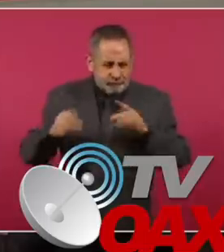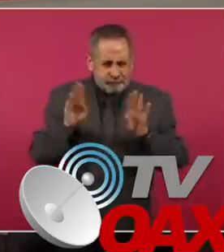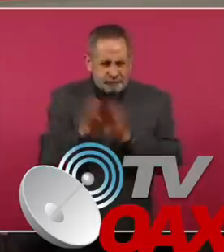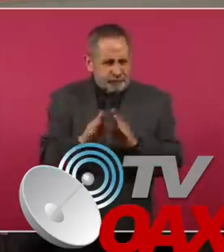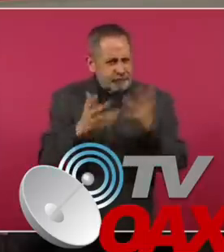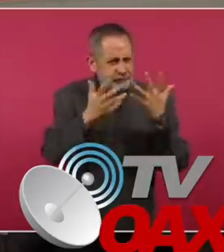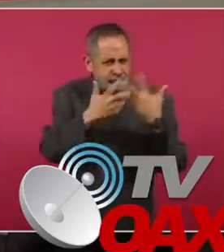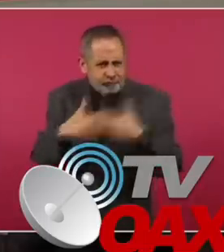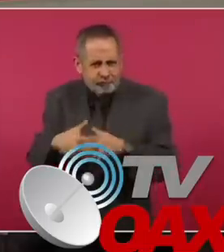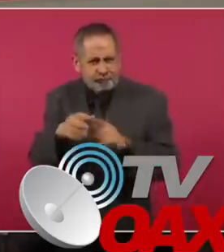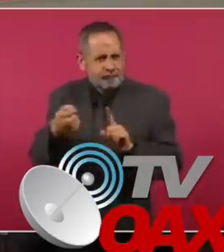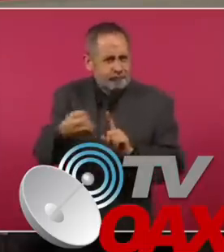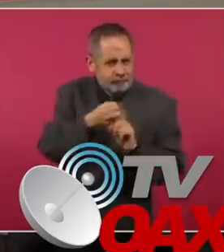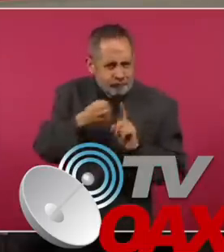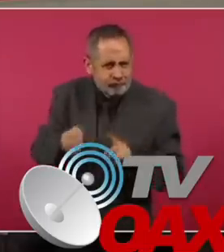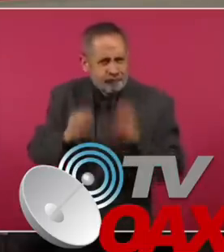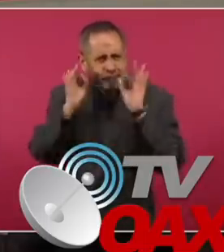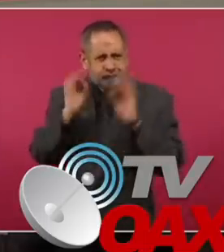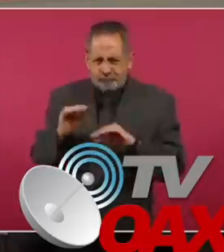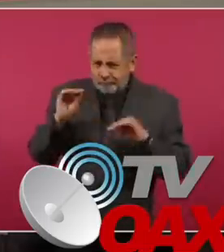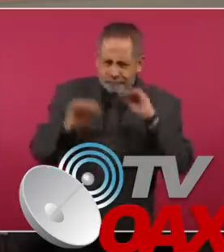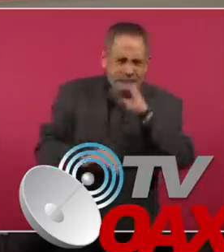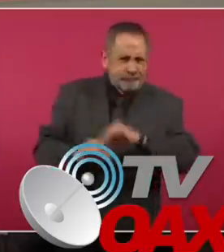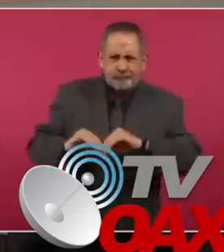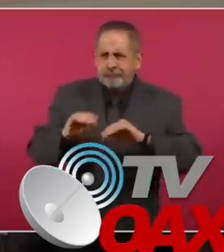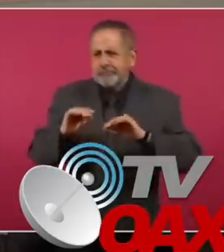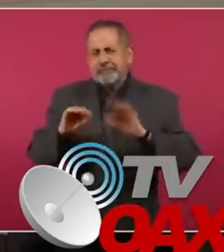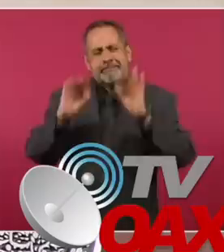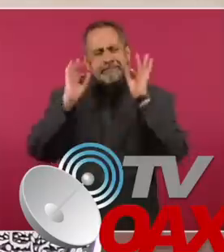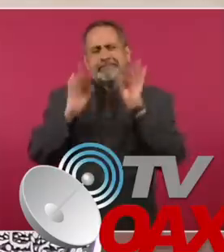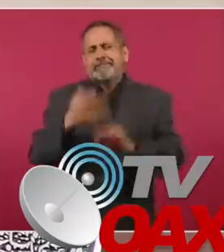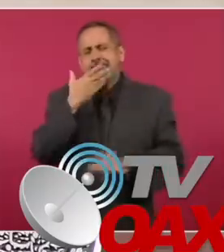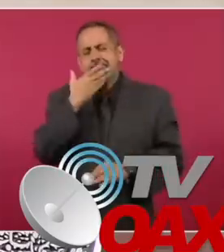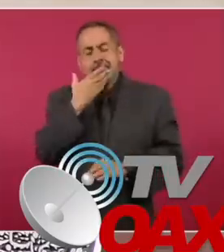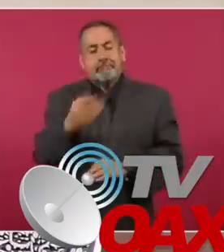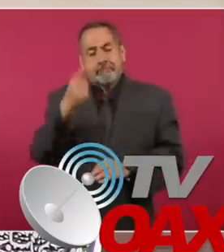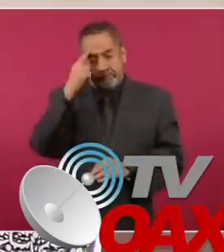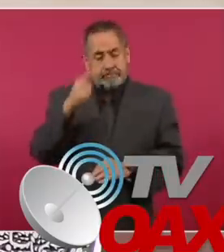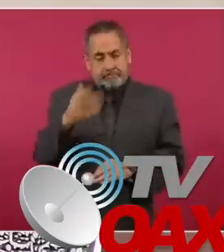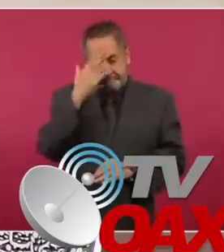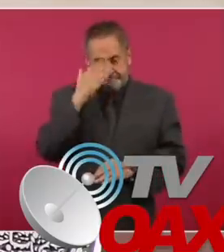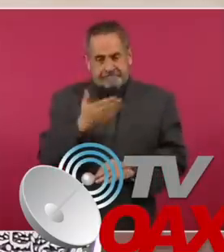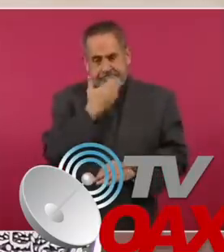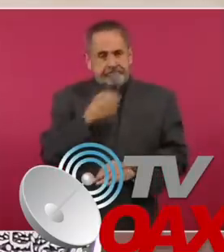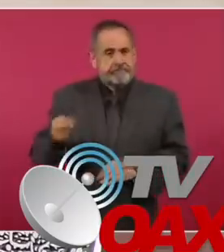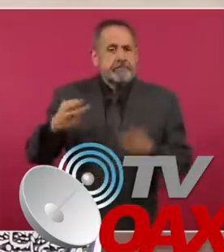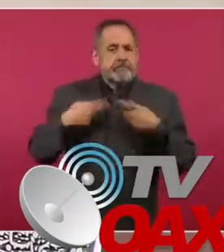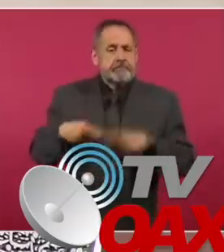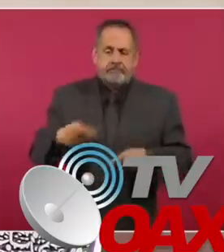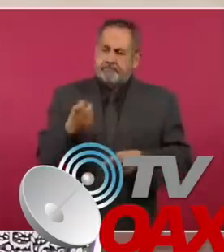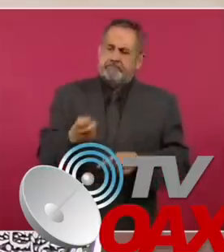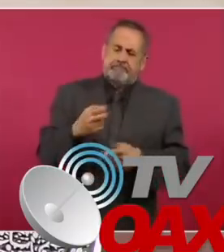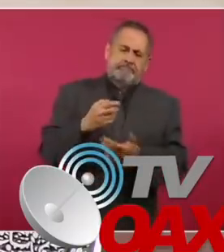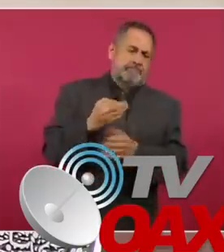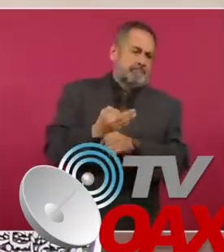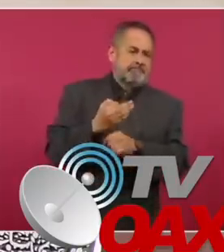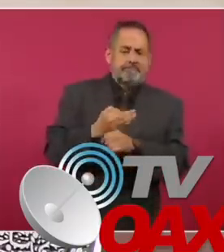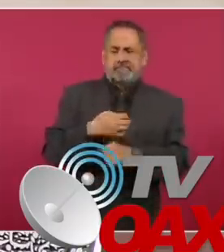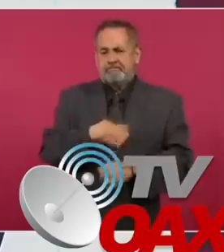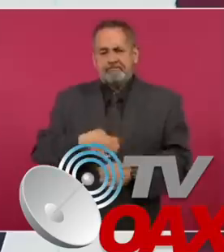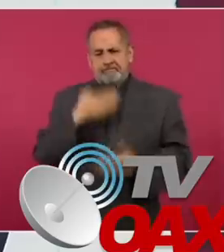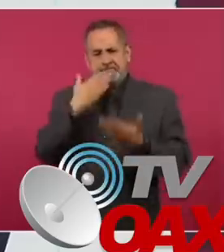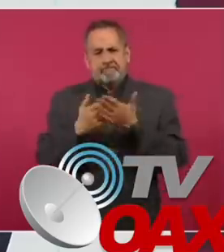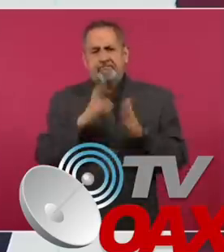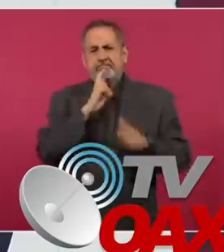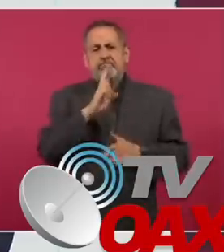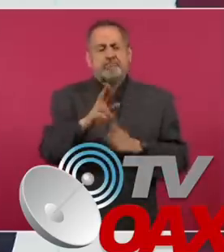logística, de una fabricación y de un montaje que corresponde al talento humano. Por eso celebramos hoy en nuestro